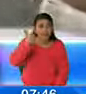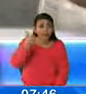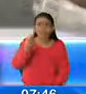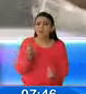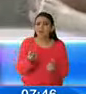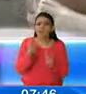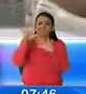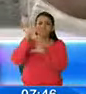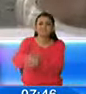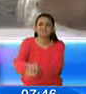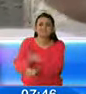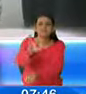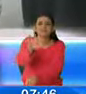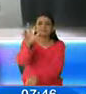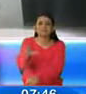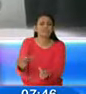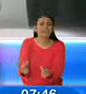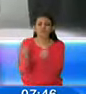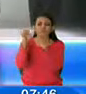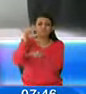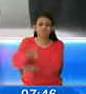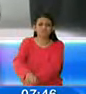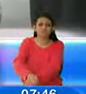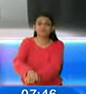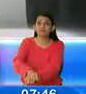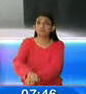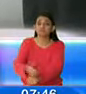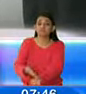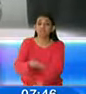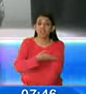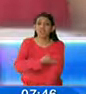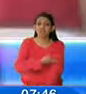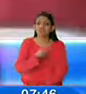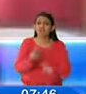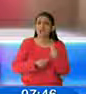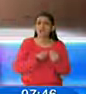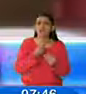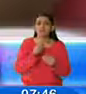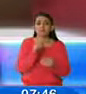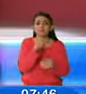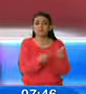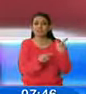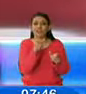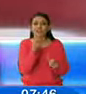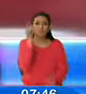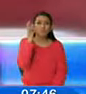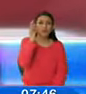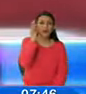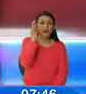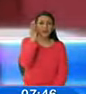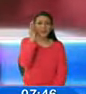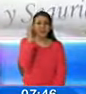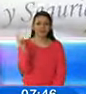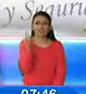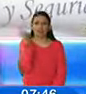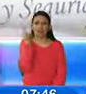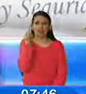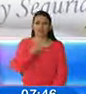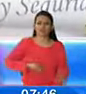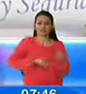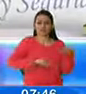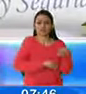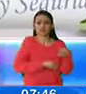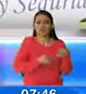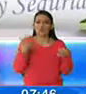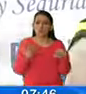logró capturar a estos individuos que al parecer también se dedicaban a intimidar a las señoritas que transitaban por el lugar. Es por eso que